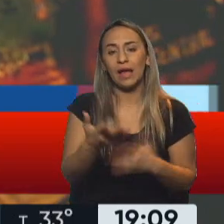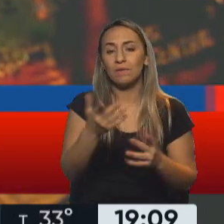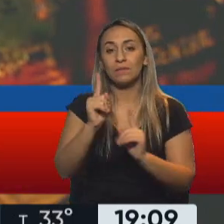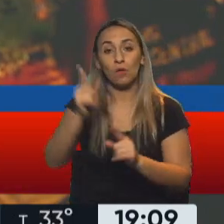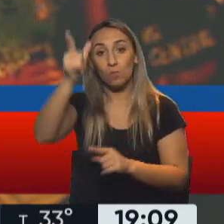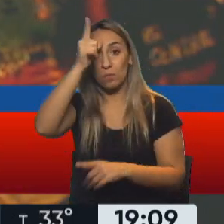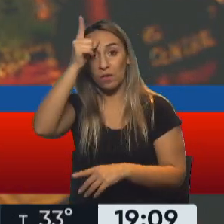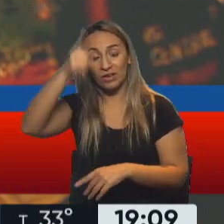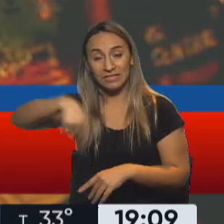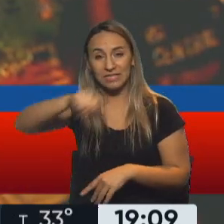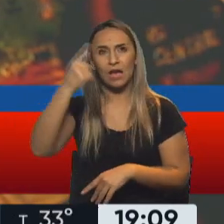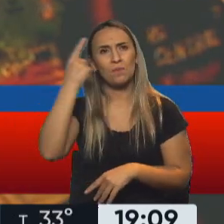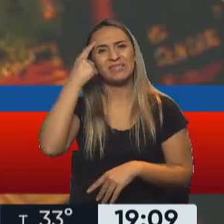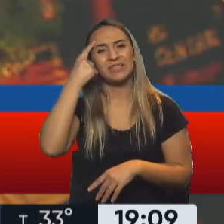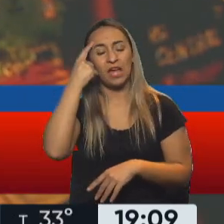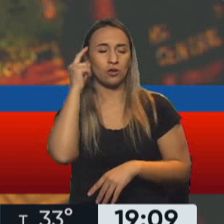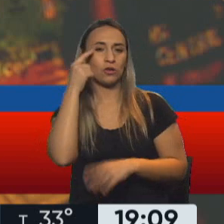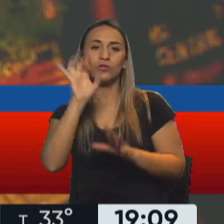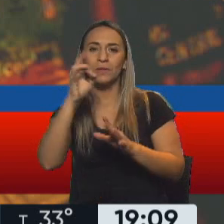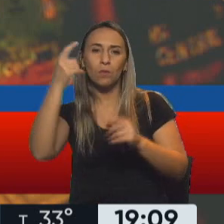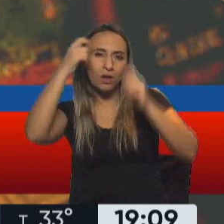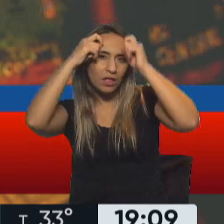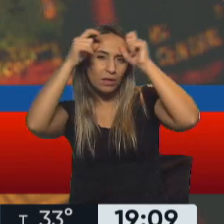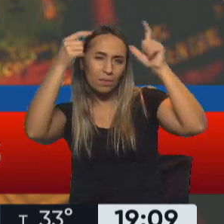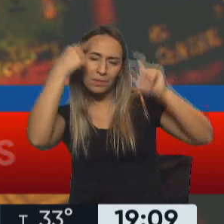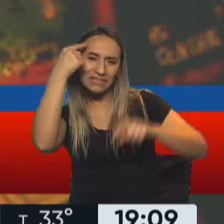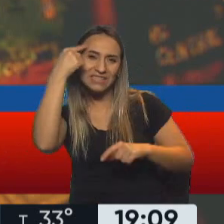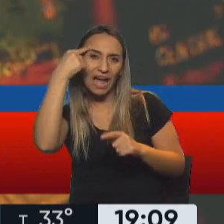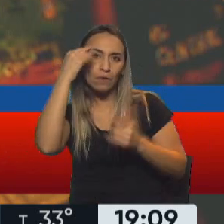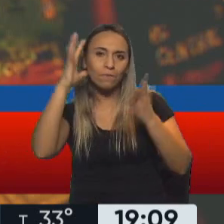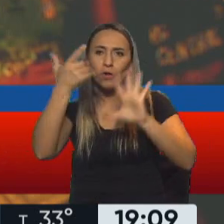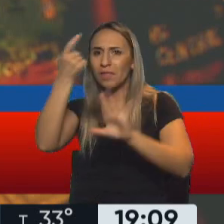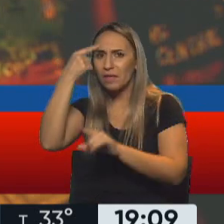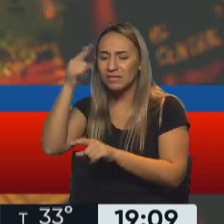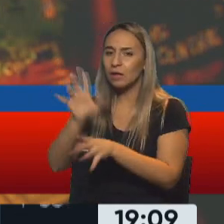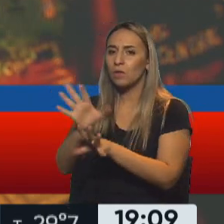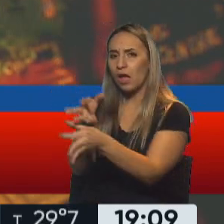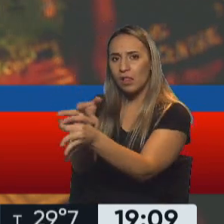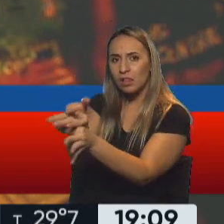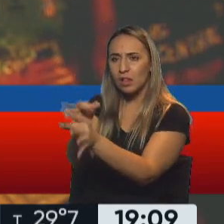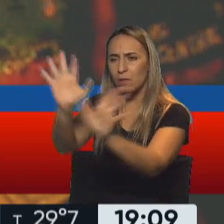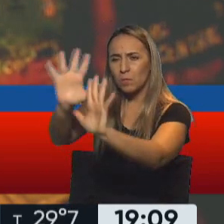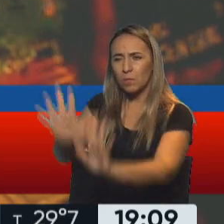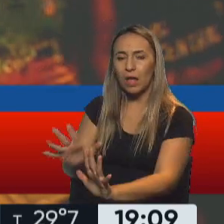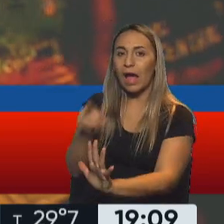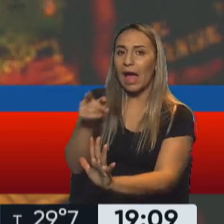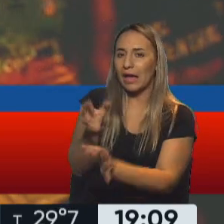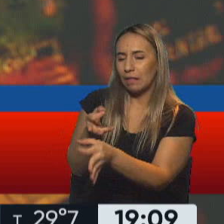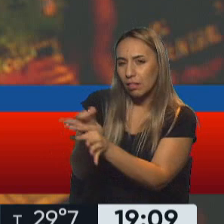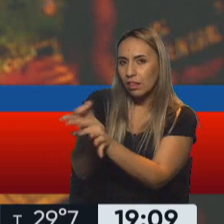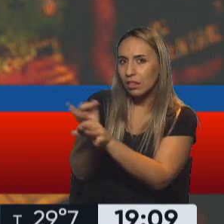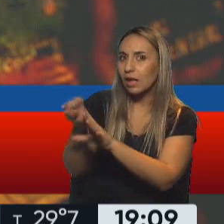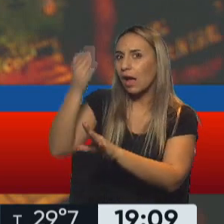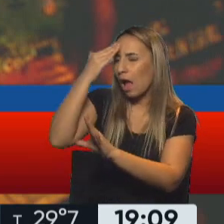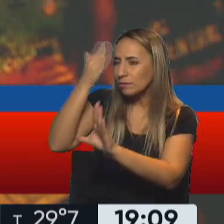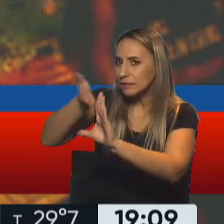policías creyeron, solamente por creerlo así, solamente por estar formateados de esa forma, porque chicos